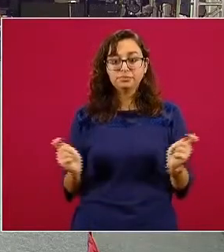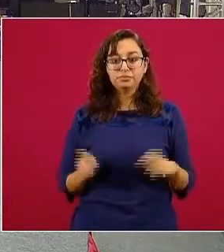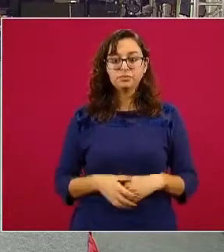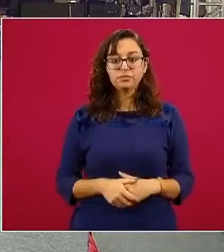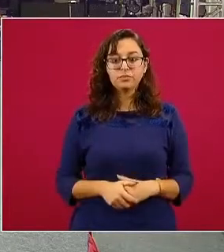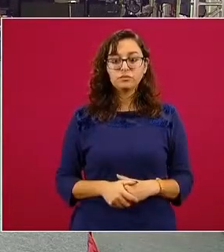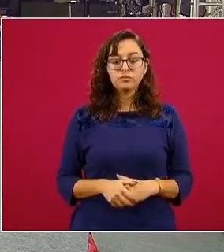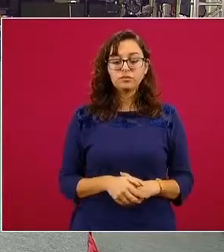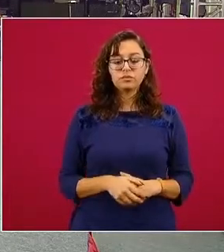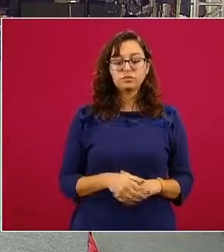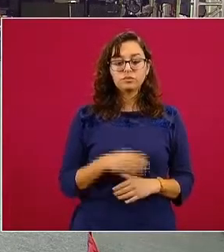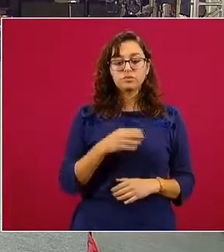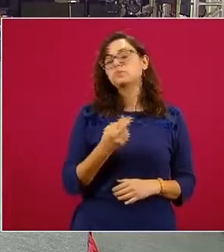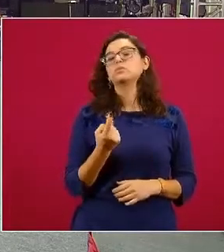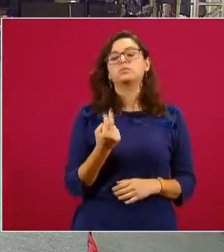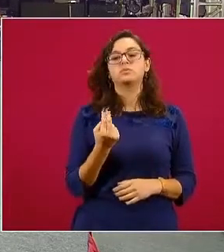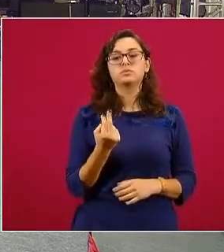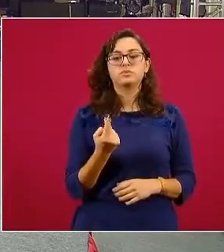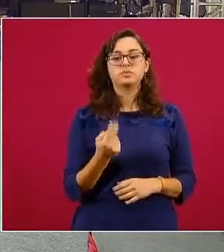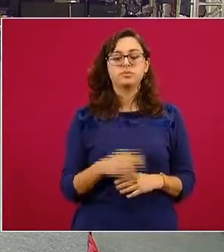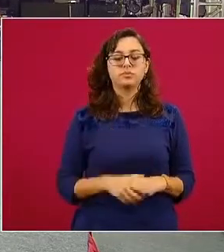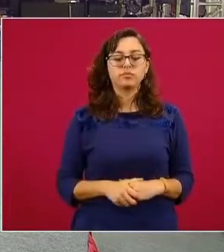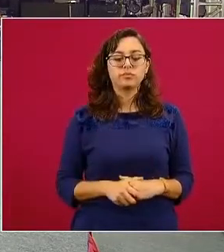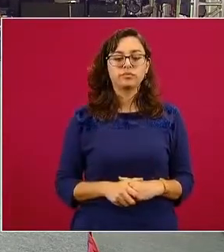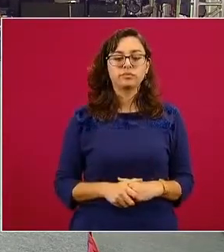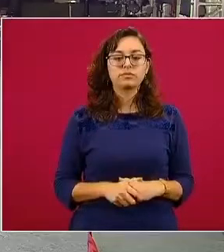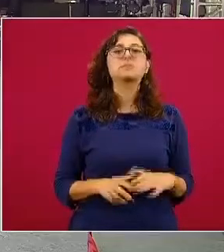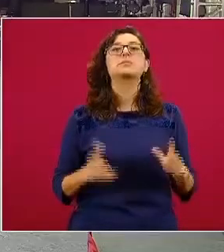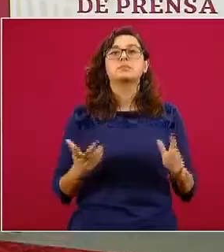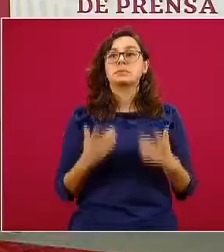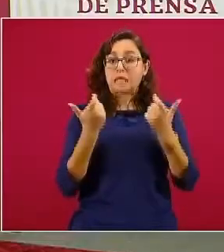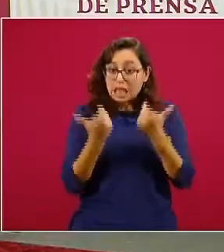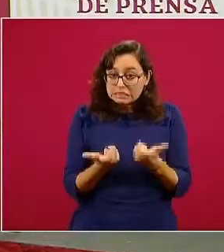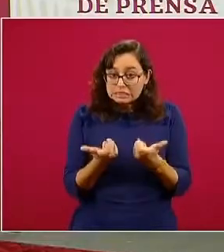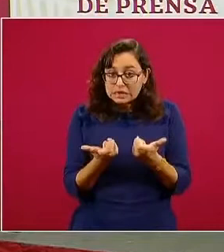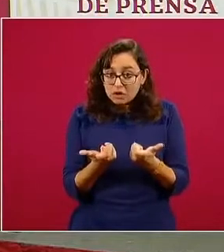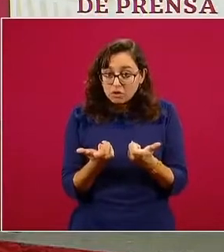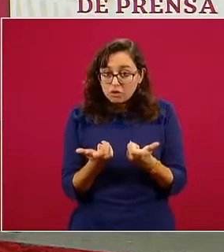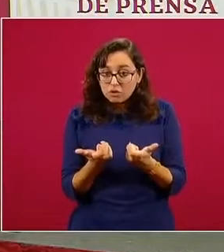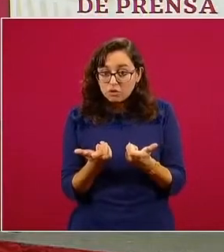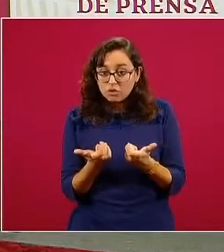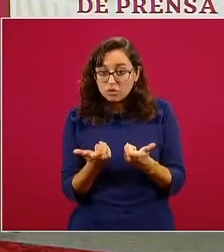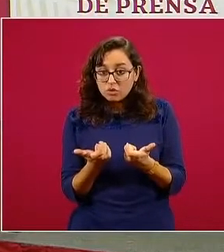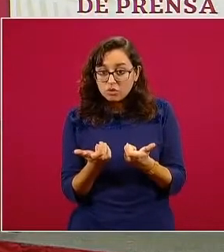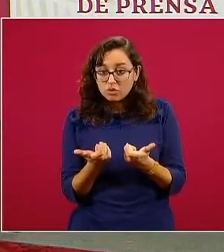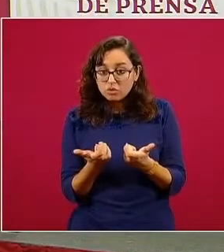¿Cuánto es el monto? 25, el monto en dinero,